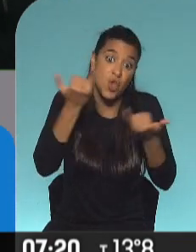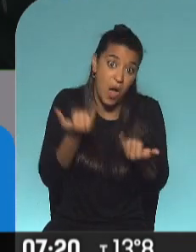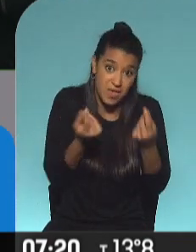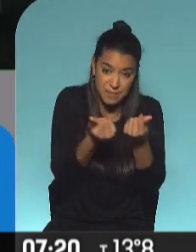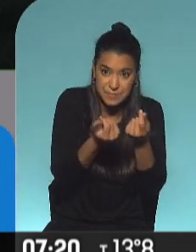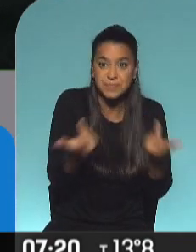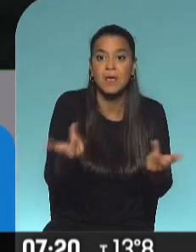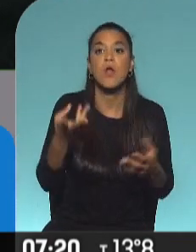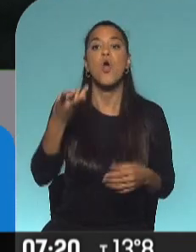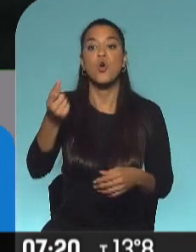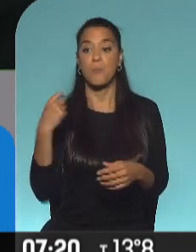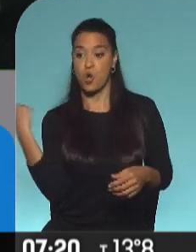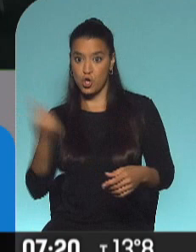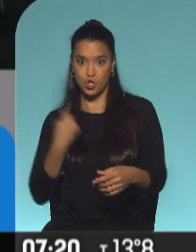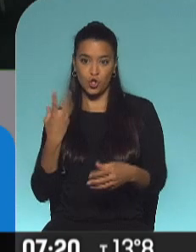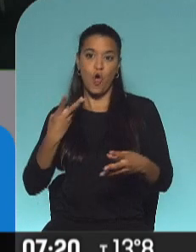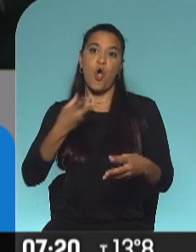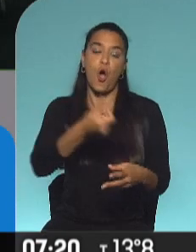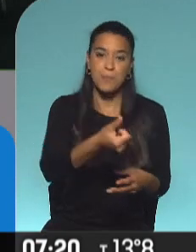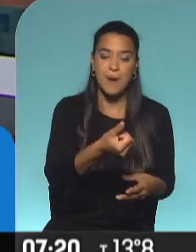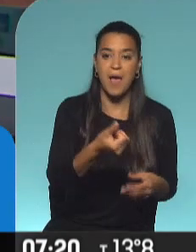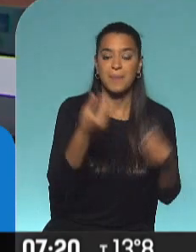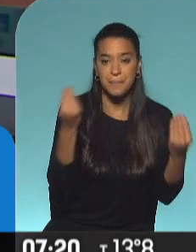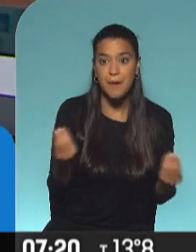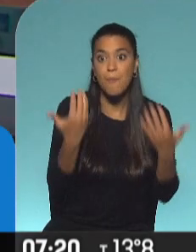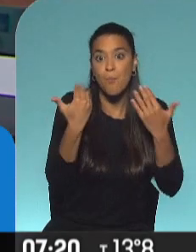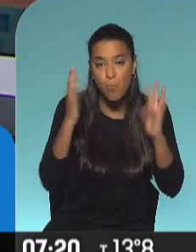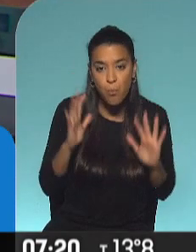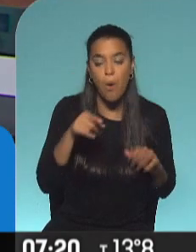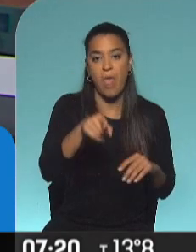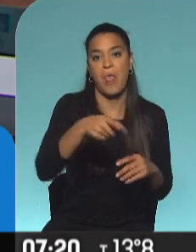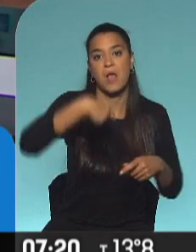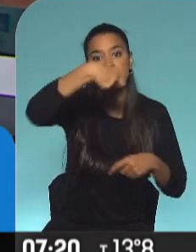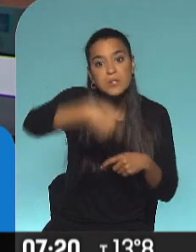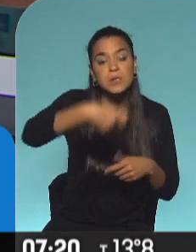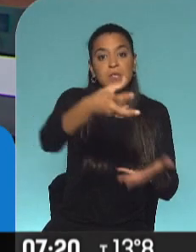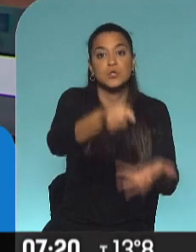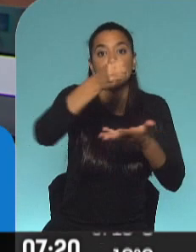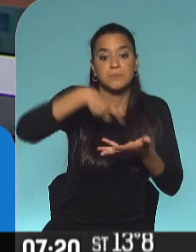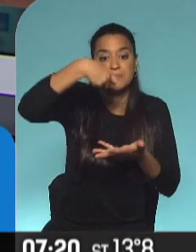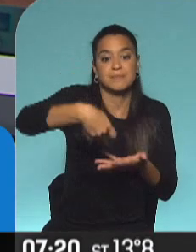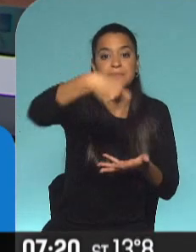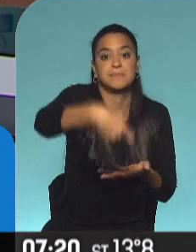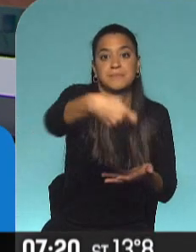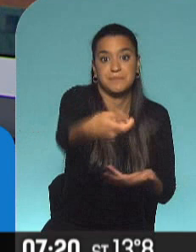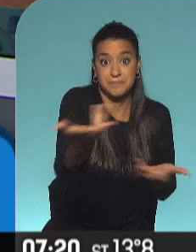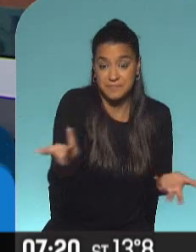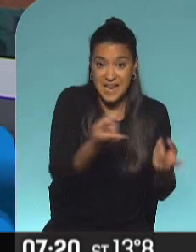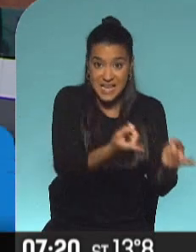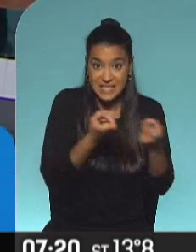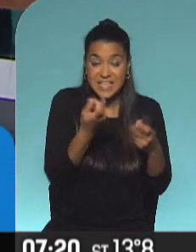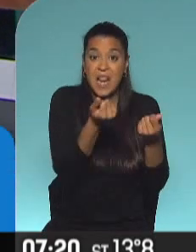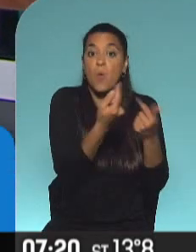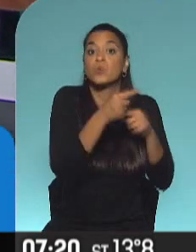recursos, si bien la compra la hacemos los consumidores, para que eso se pueda subsidiar en el tiempo, bueno, ahí hay